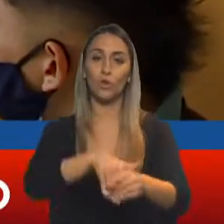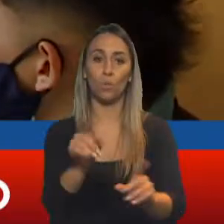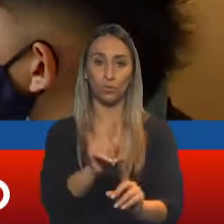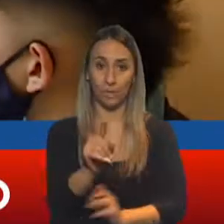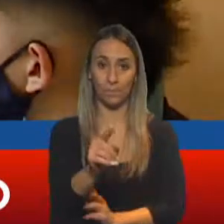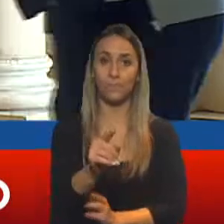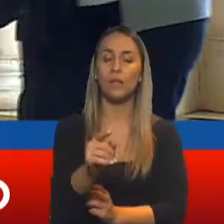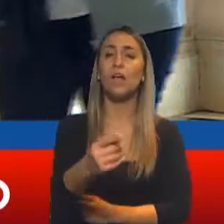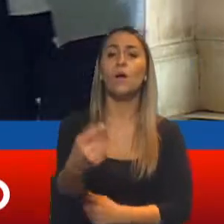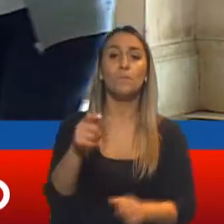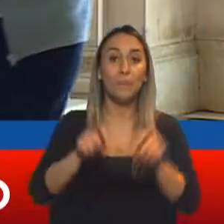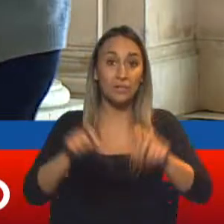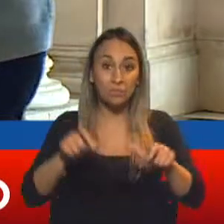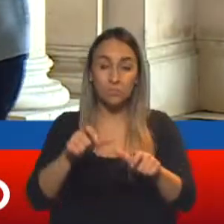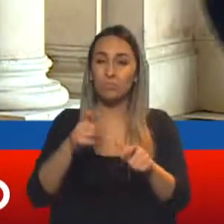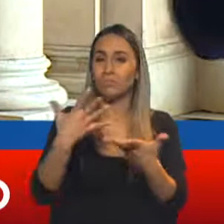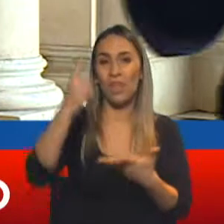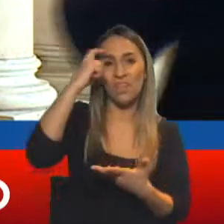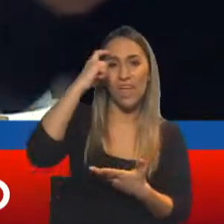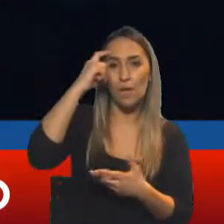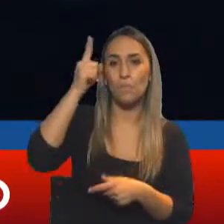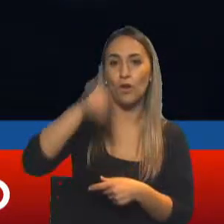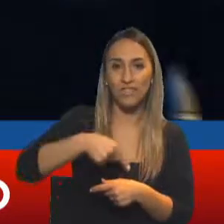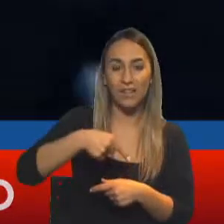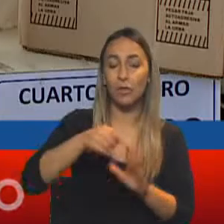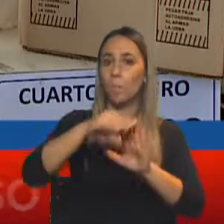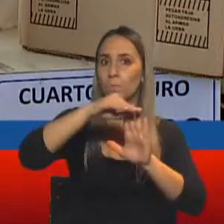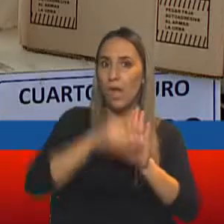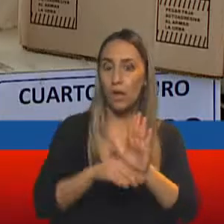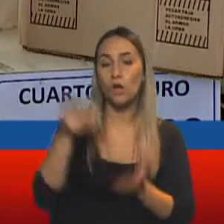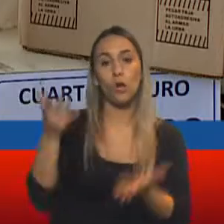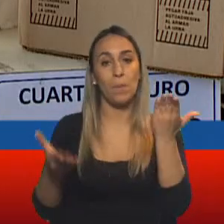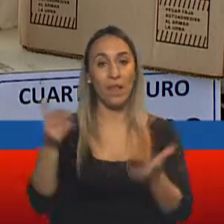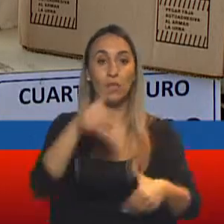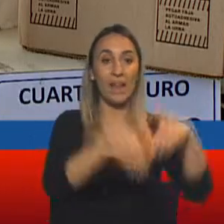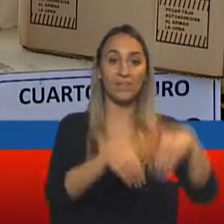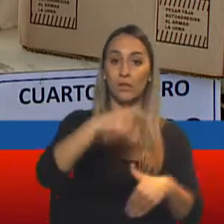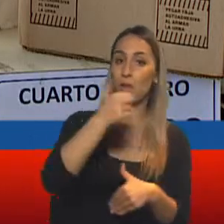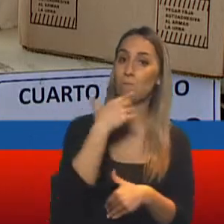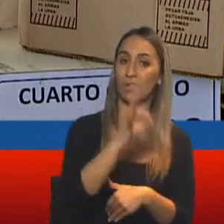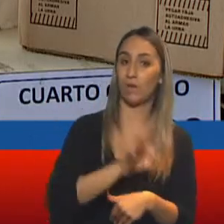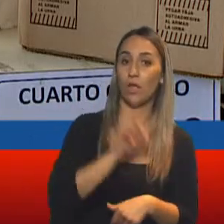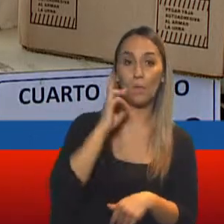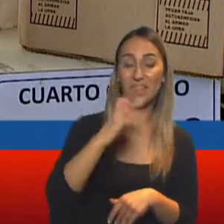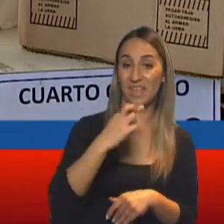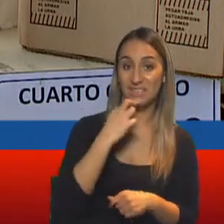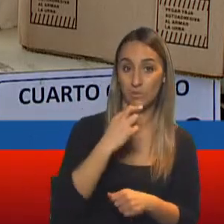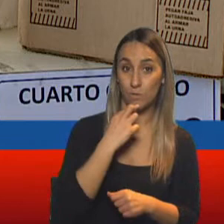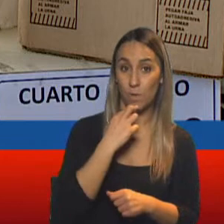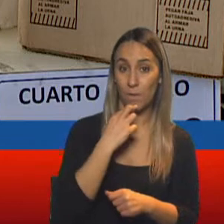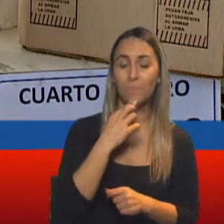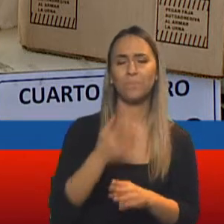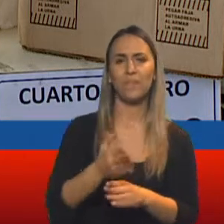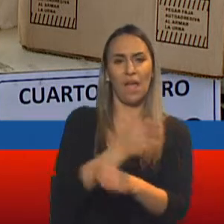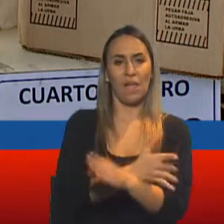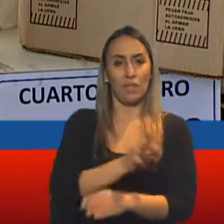la participación 10 puntos porcentuales con respecto a las primarias 2019. En el año